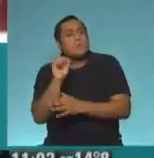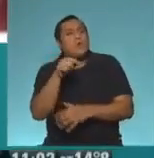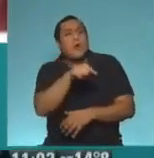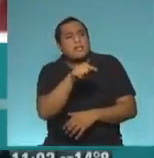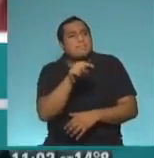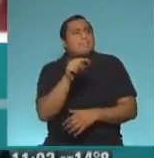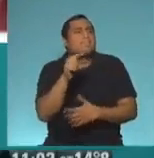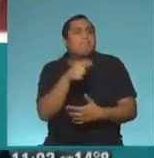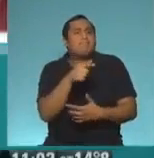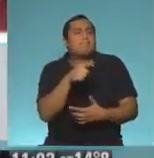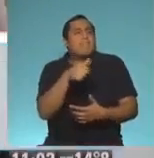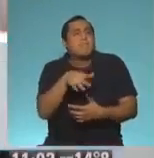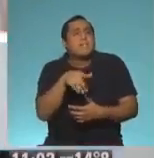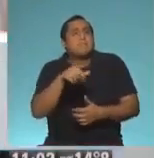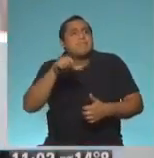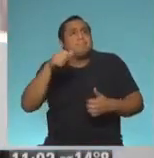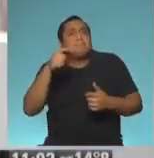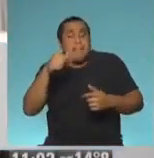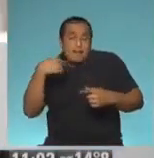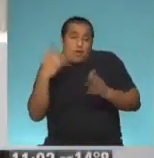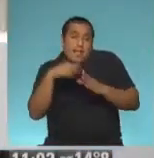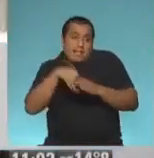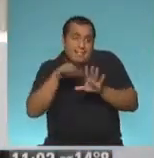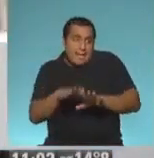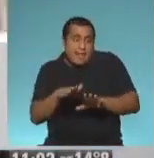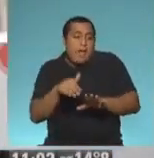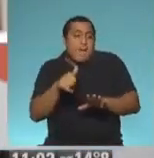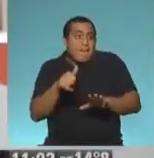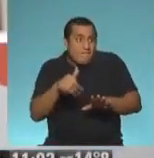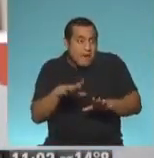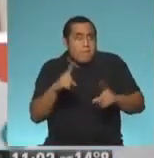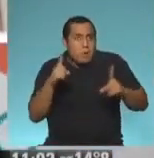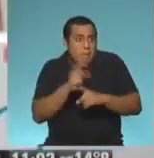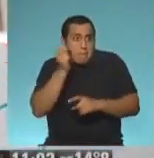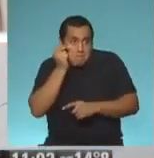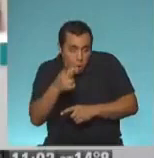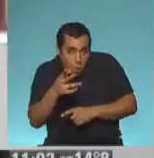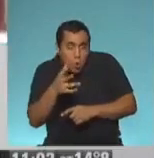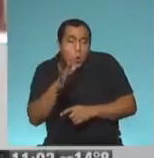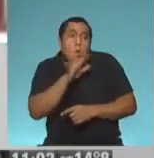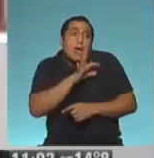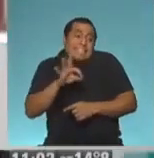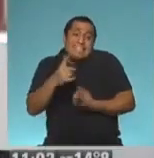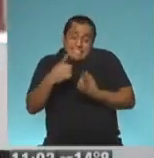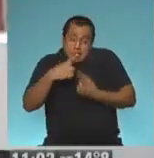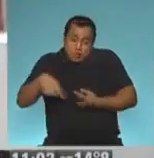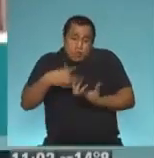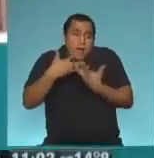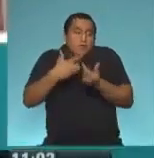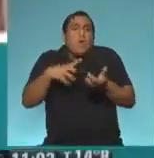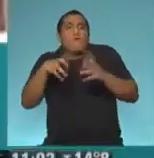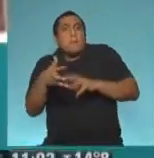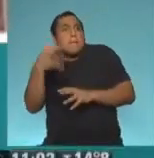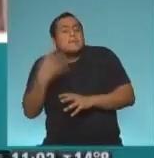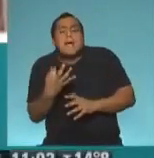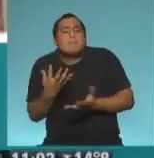los que están diagnosticados con autismo? ¿El aislamiento profundiza algún factor? ¿Es necesario que ayudemos de una manera particular? ¿Qué